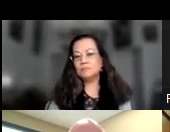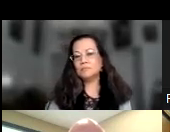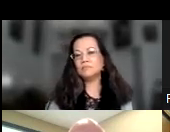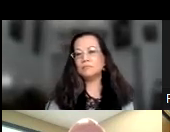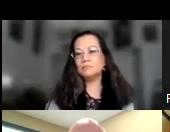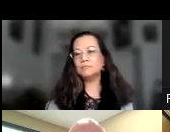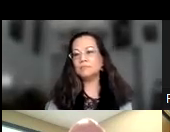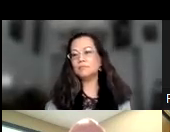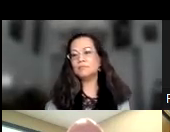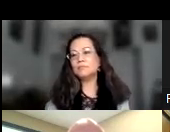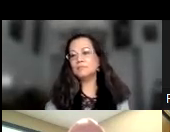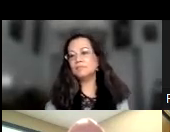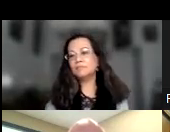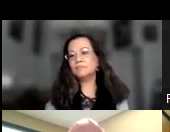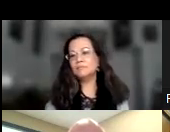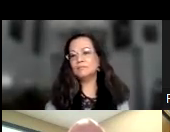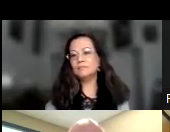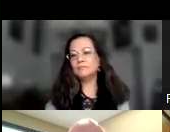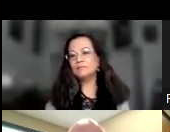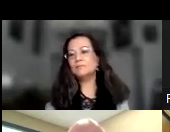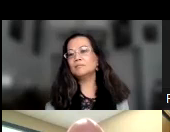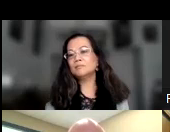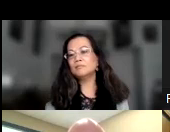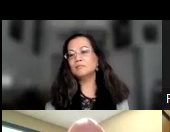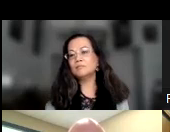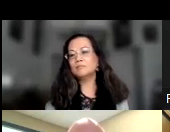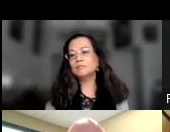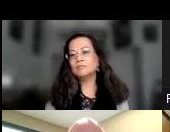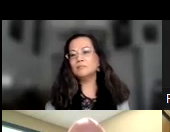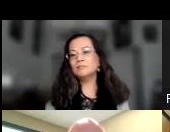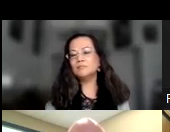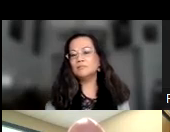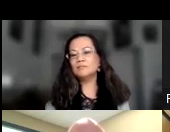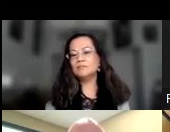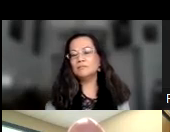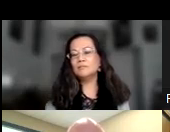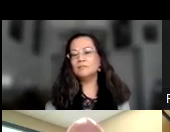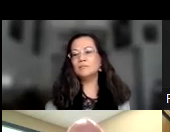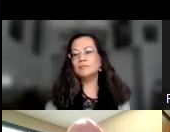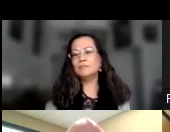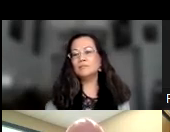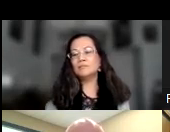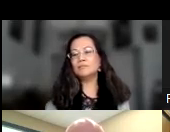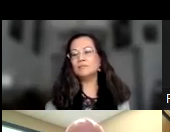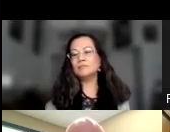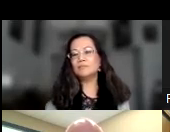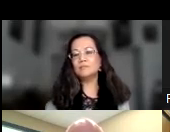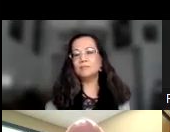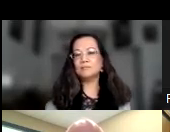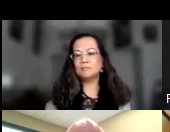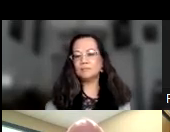y proporcionar el apoyo que necesiten, pero todos que tienen el mismo papel y van a revisar las mismas